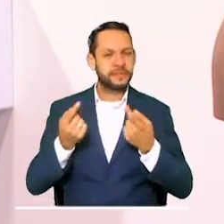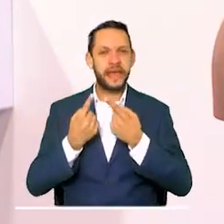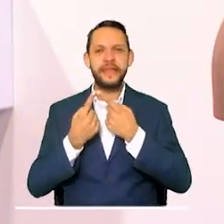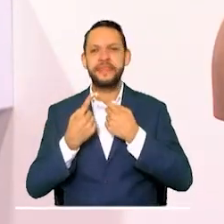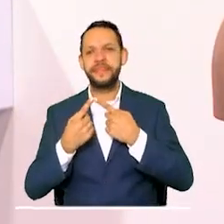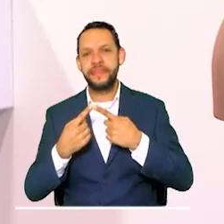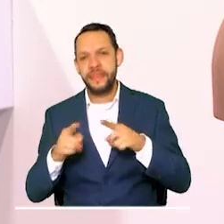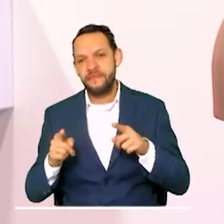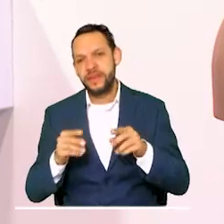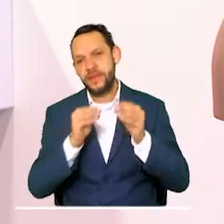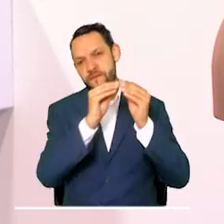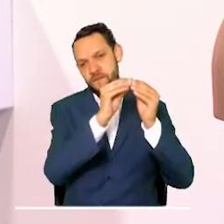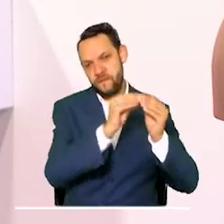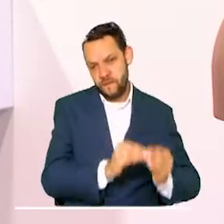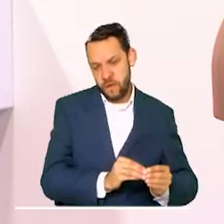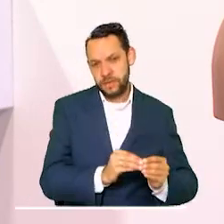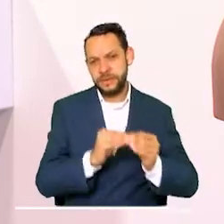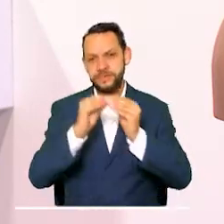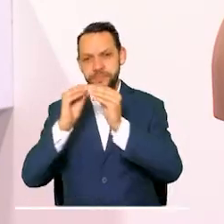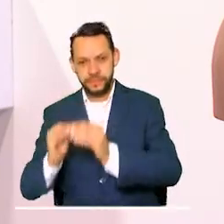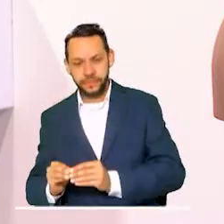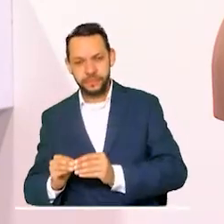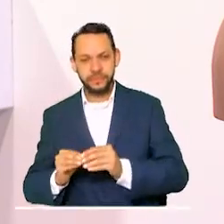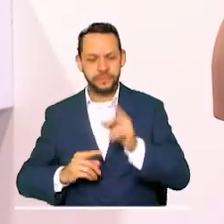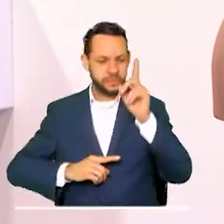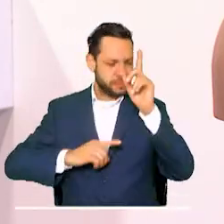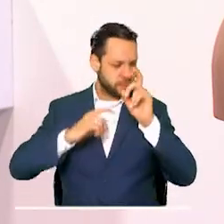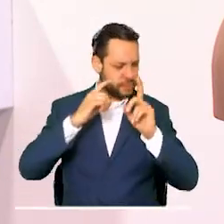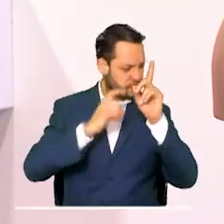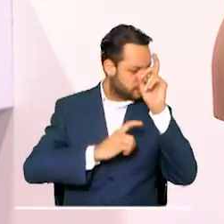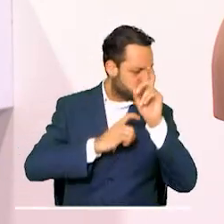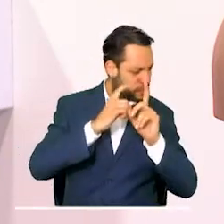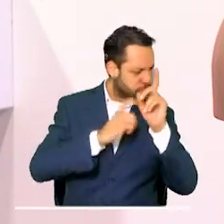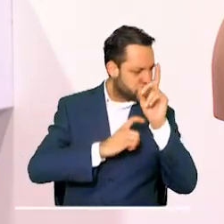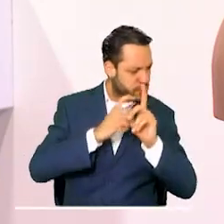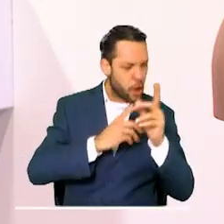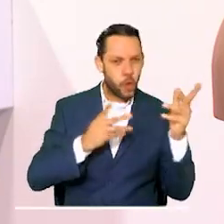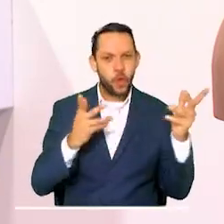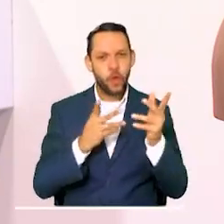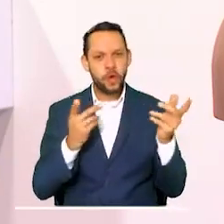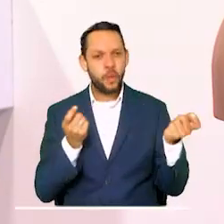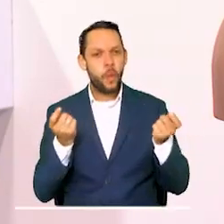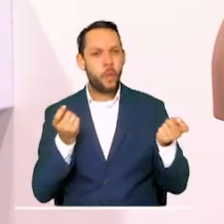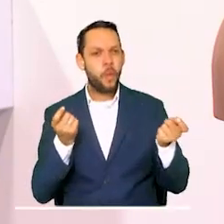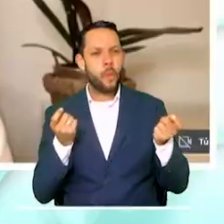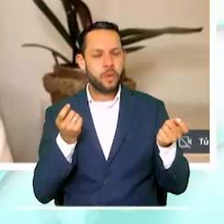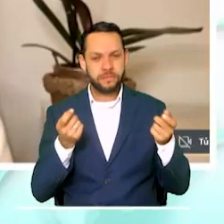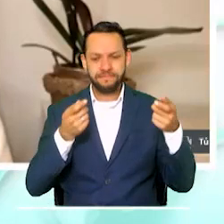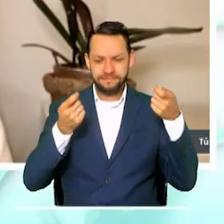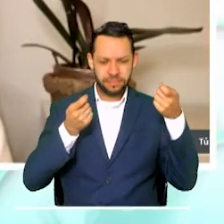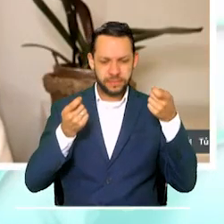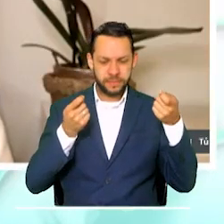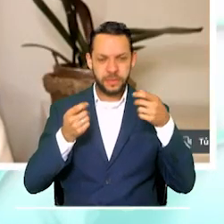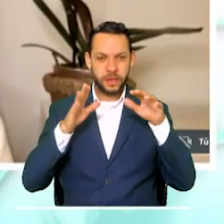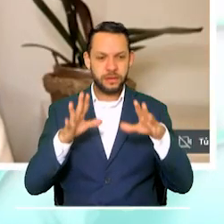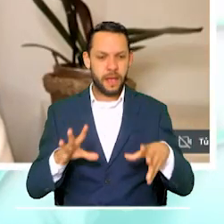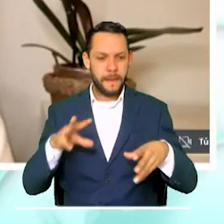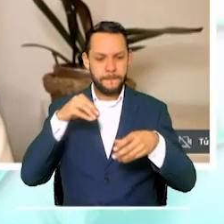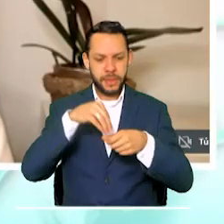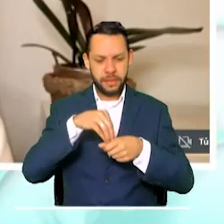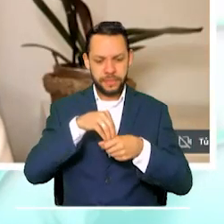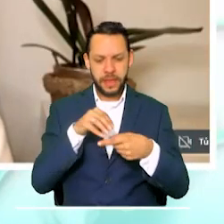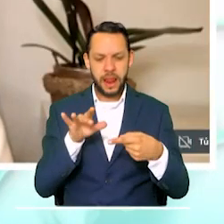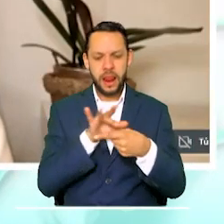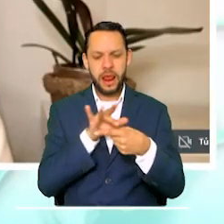diferenciación entre qué es la meditación y qué es el mindfulness. ¿Dónde, por ejemplo, el mindfulness puede ayudarnos